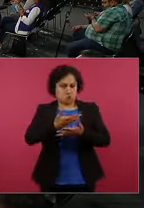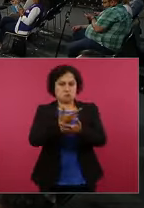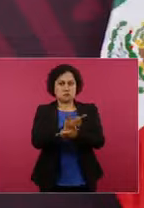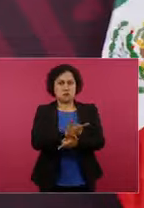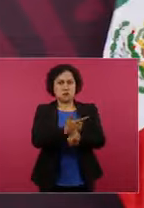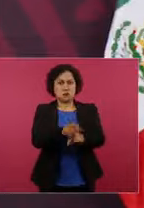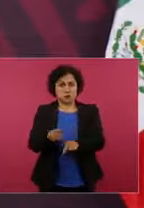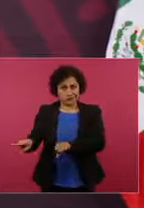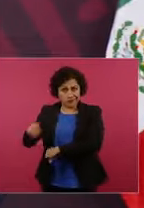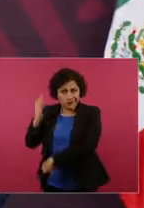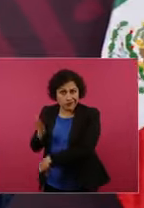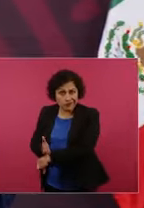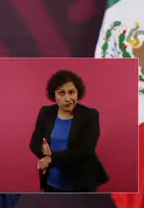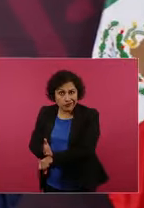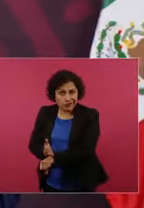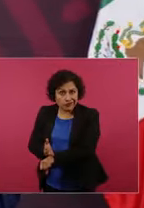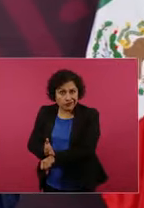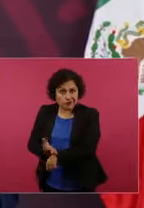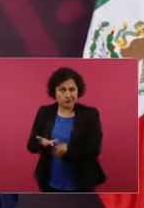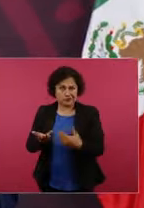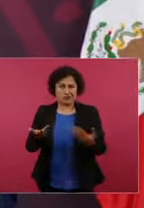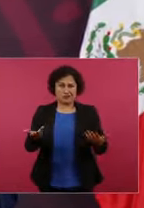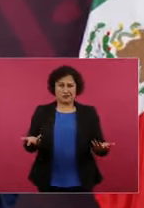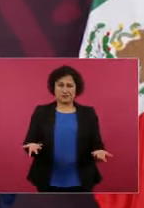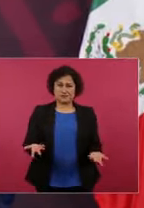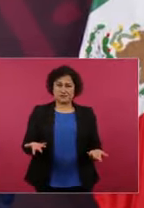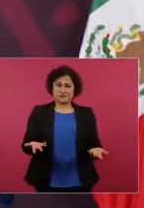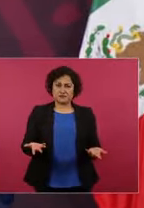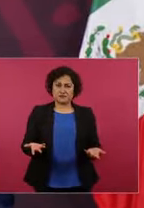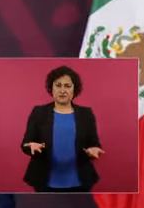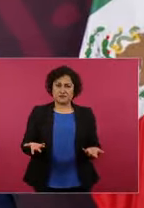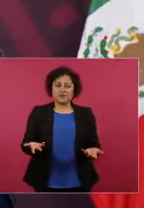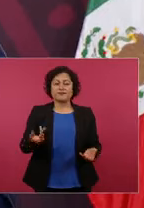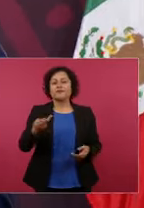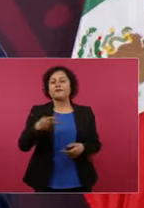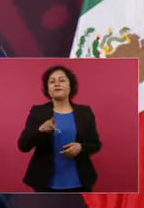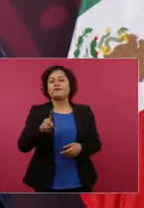Es un agravio a la libertad, pero no.